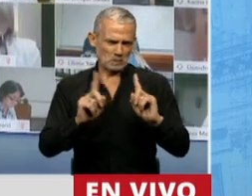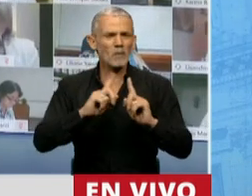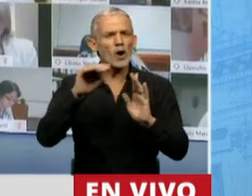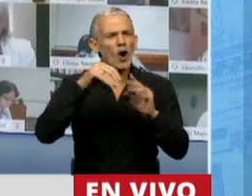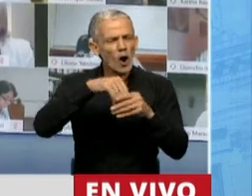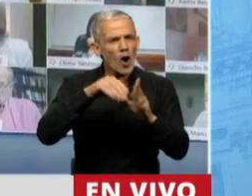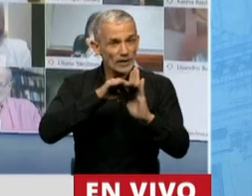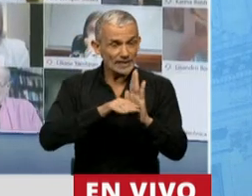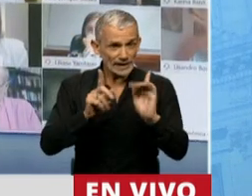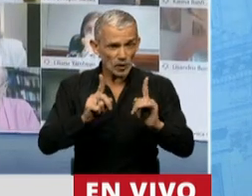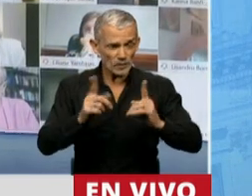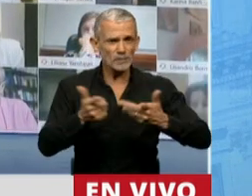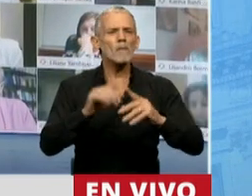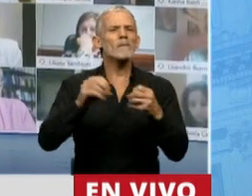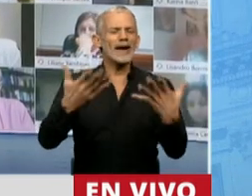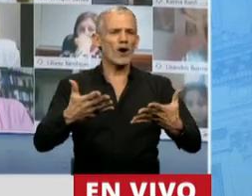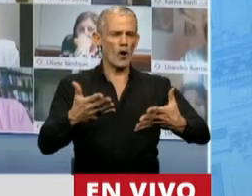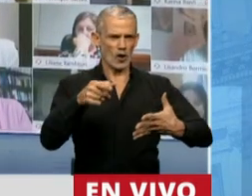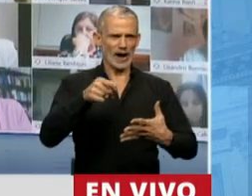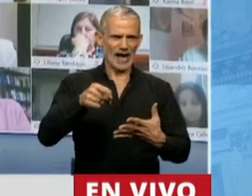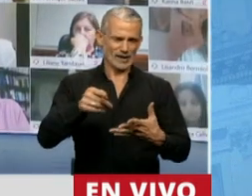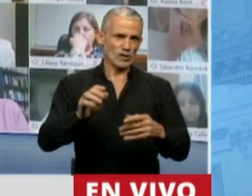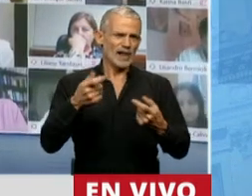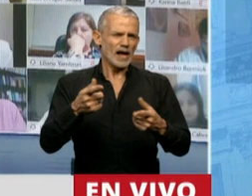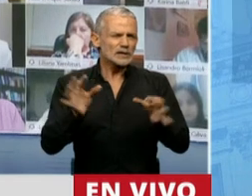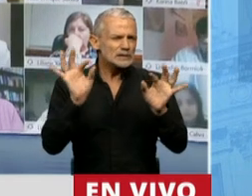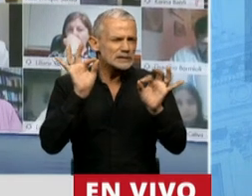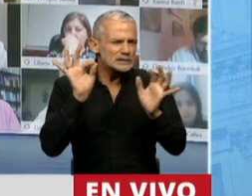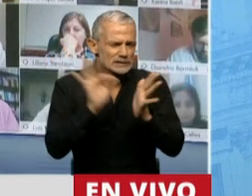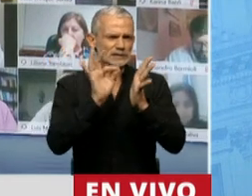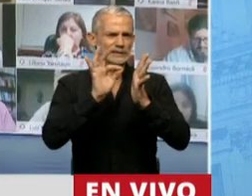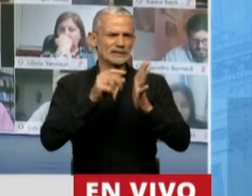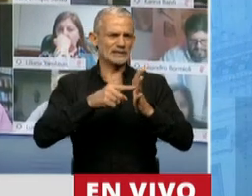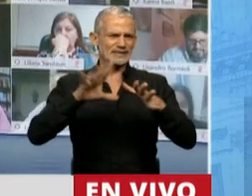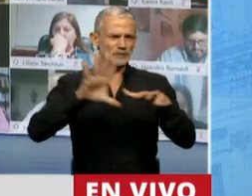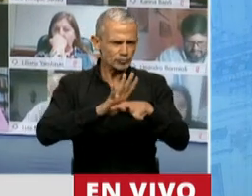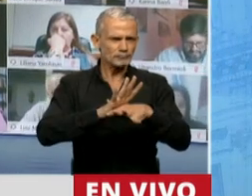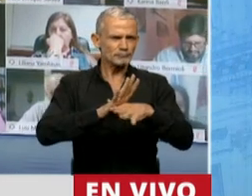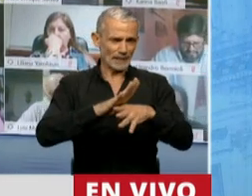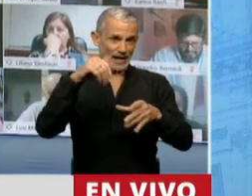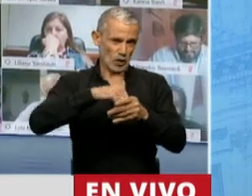contenidos Este creo que mejoran o le dan precisión